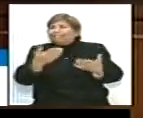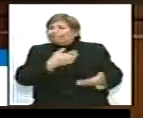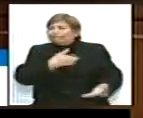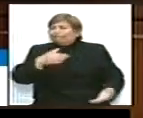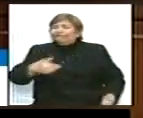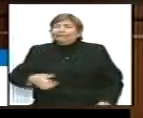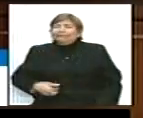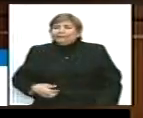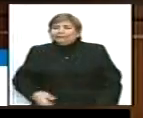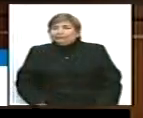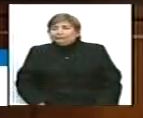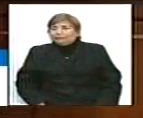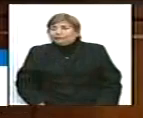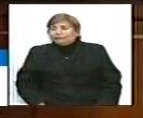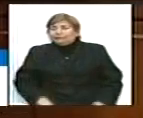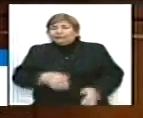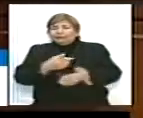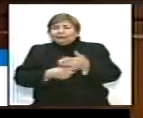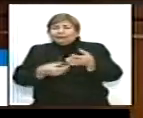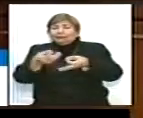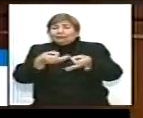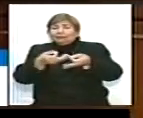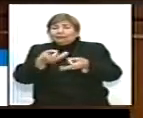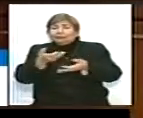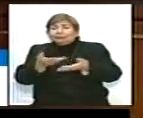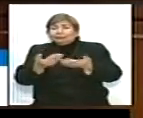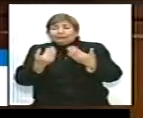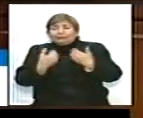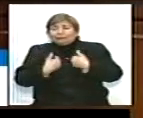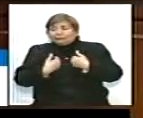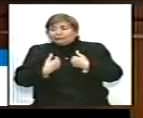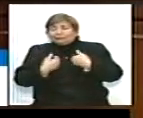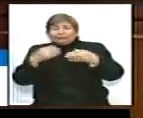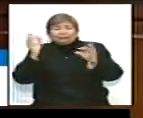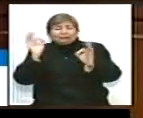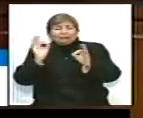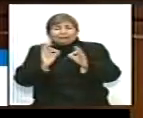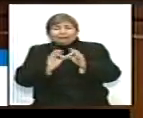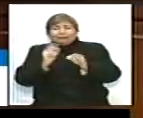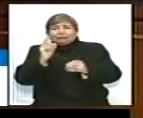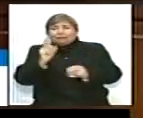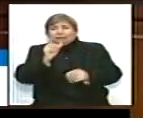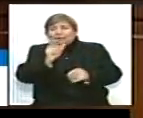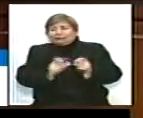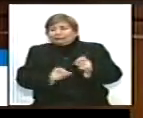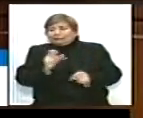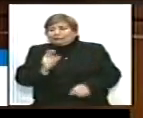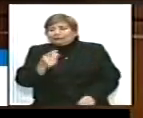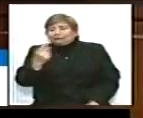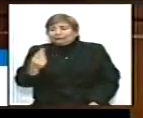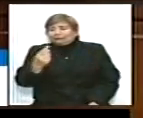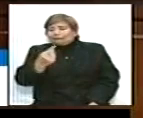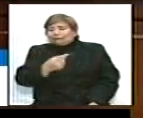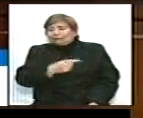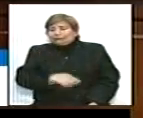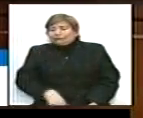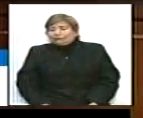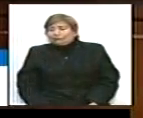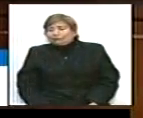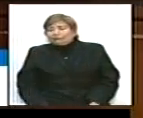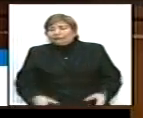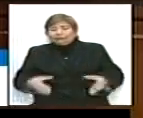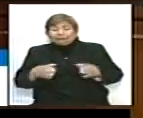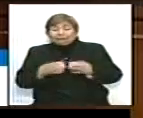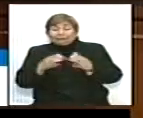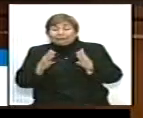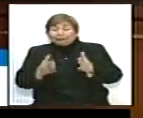presidencia de economía justamente, y tenemos un gran reto, y cada una de las personas y cada uno de los